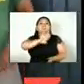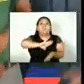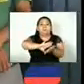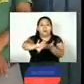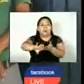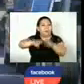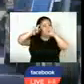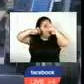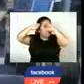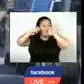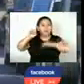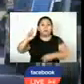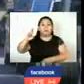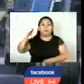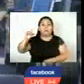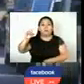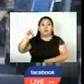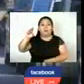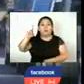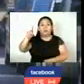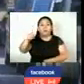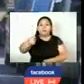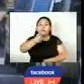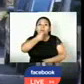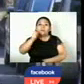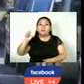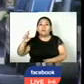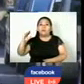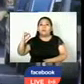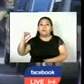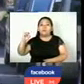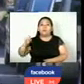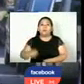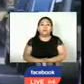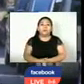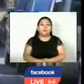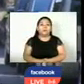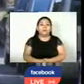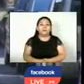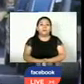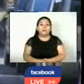con imágenes de Ricardo Tobar Rocío Cruz Noticiero Hechos